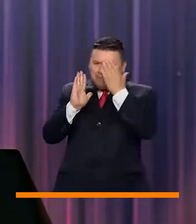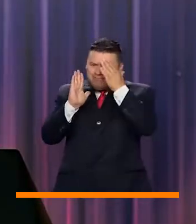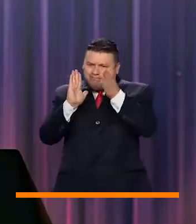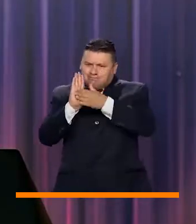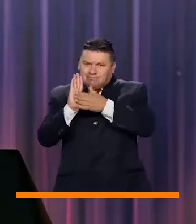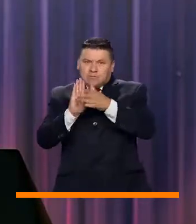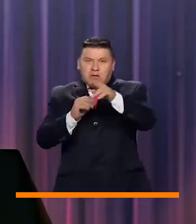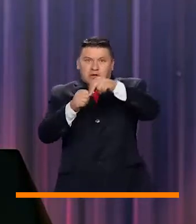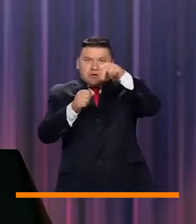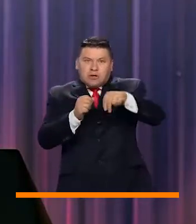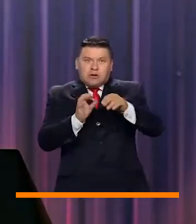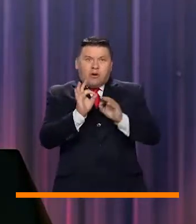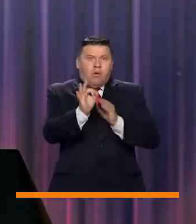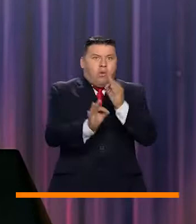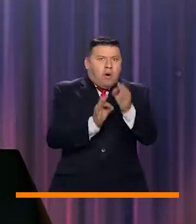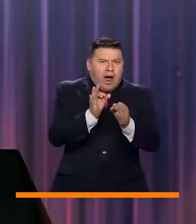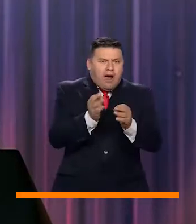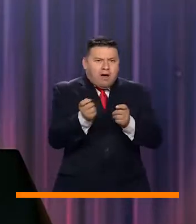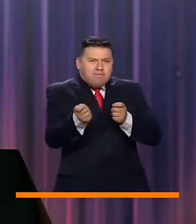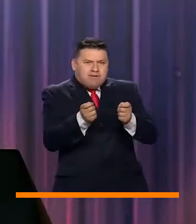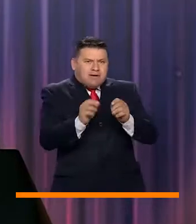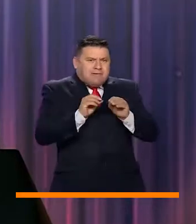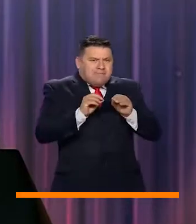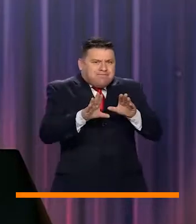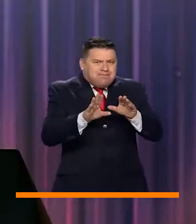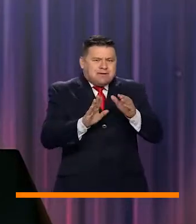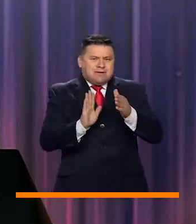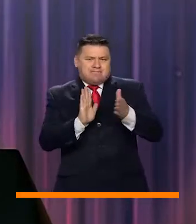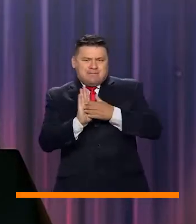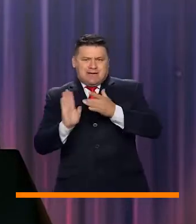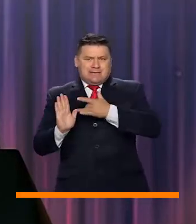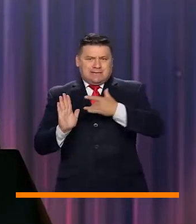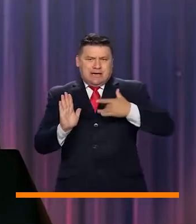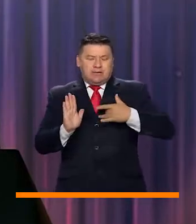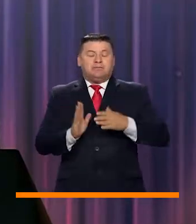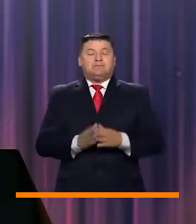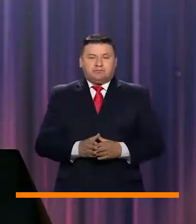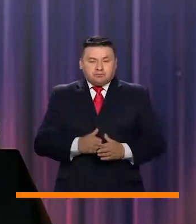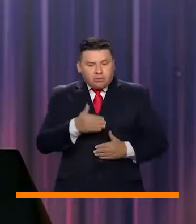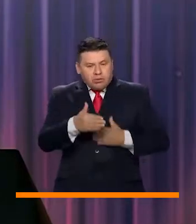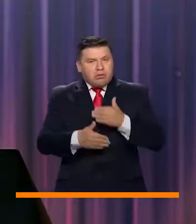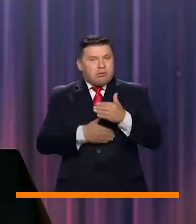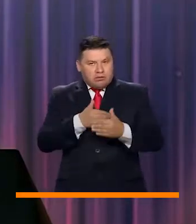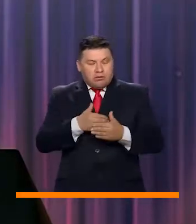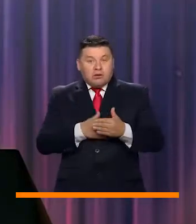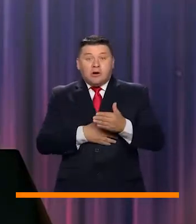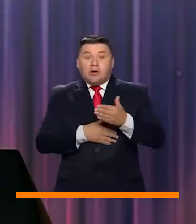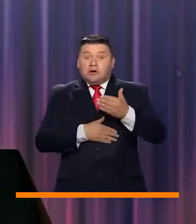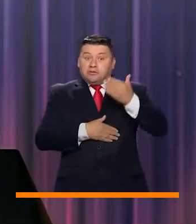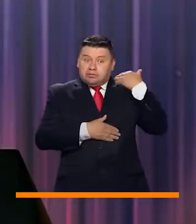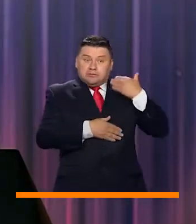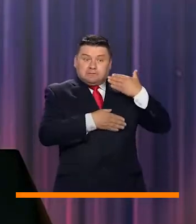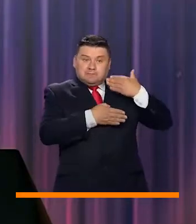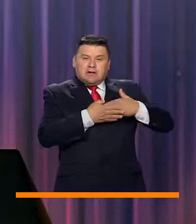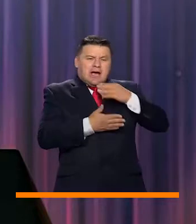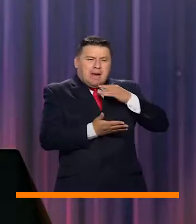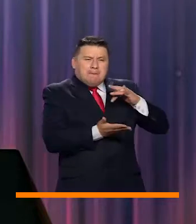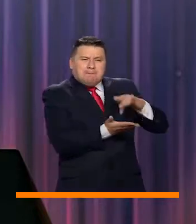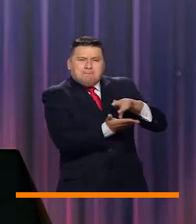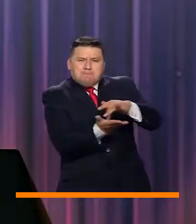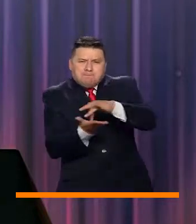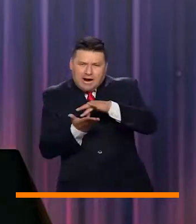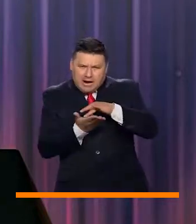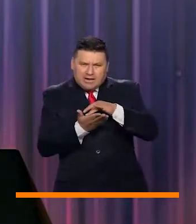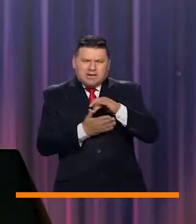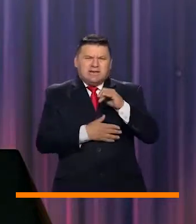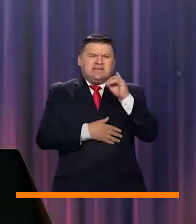protocolos para la protección de los ciudadanos y su adecuada atención en el sistema de salud. Este proceso culminó la semana anterior con la